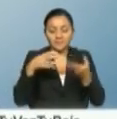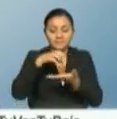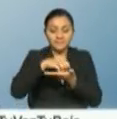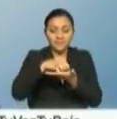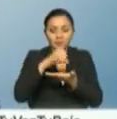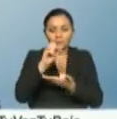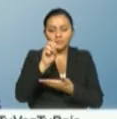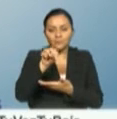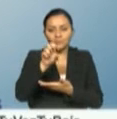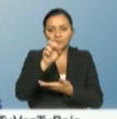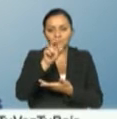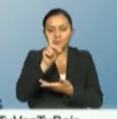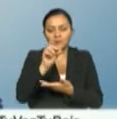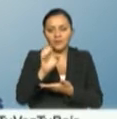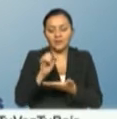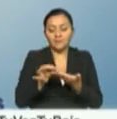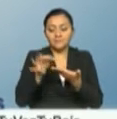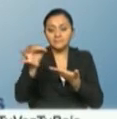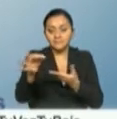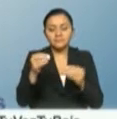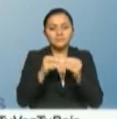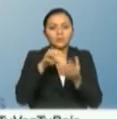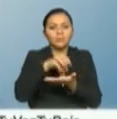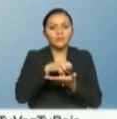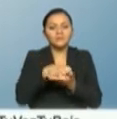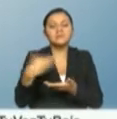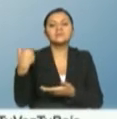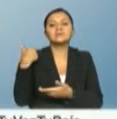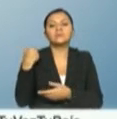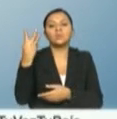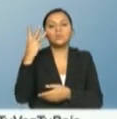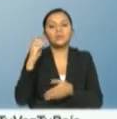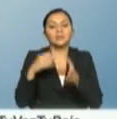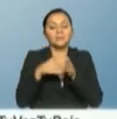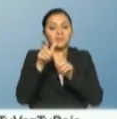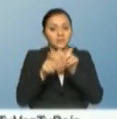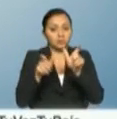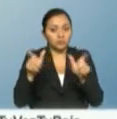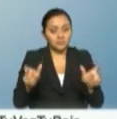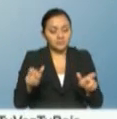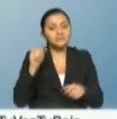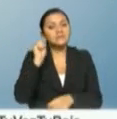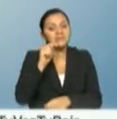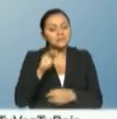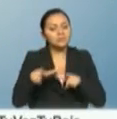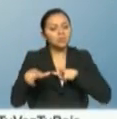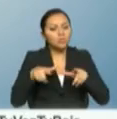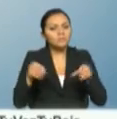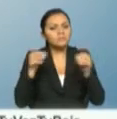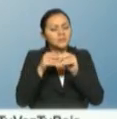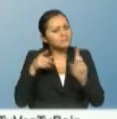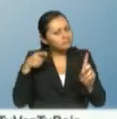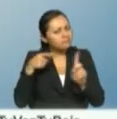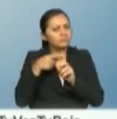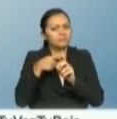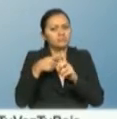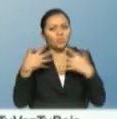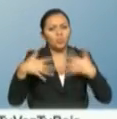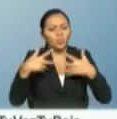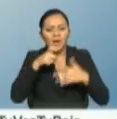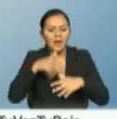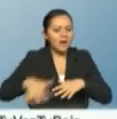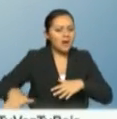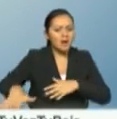Concordia, situado al noroccidente de la provincia, cuenta con más de 40.000 habitantes y es una de las zonas de mayor riqueza hidrológica del